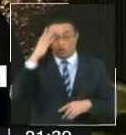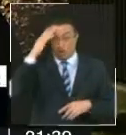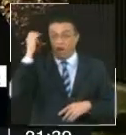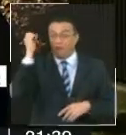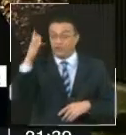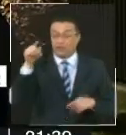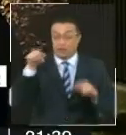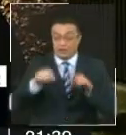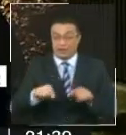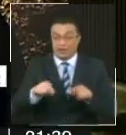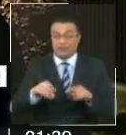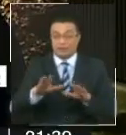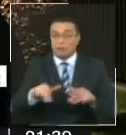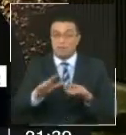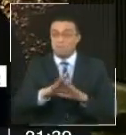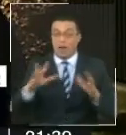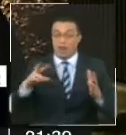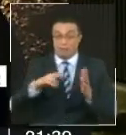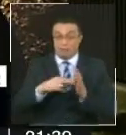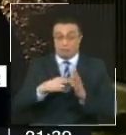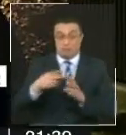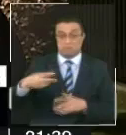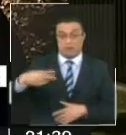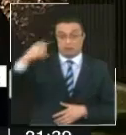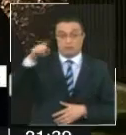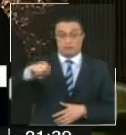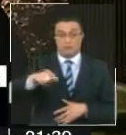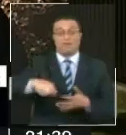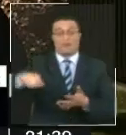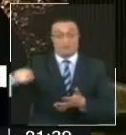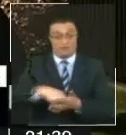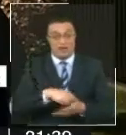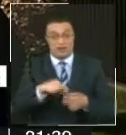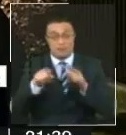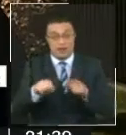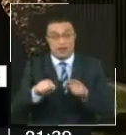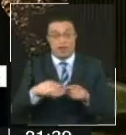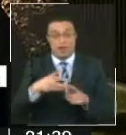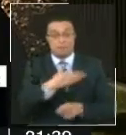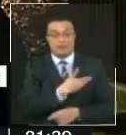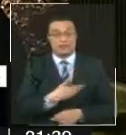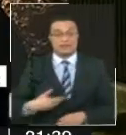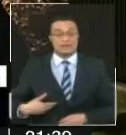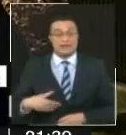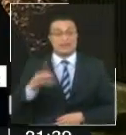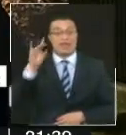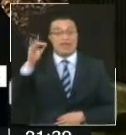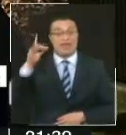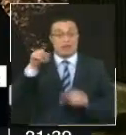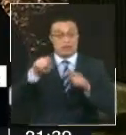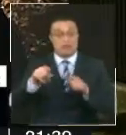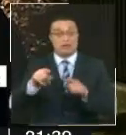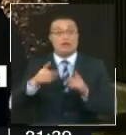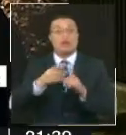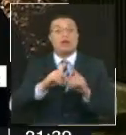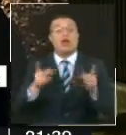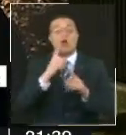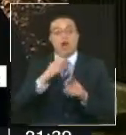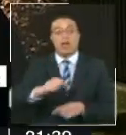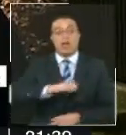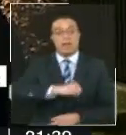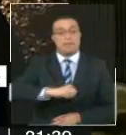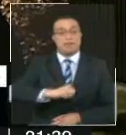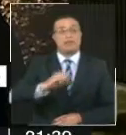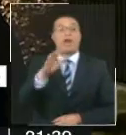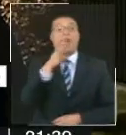eh la contingencia mayor lo que ha afirmado el presidente Morales es la intención de impedir que las